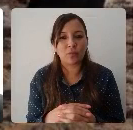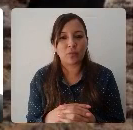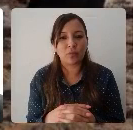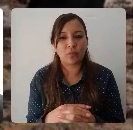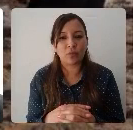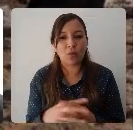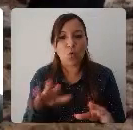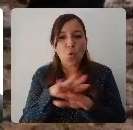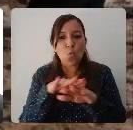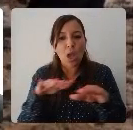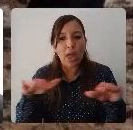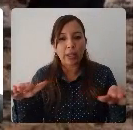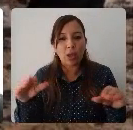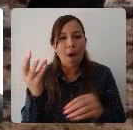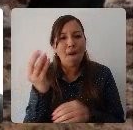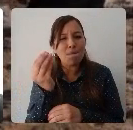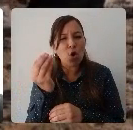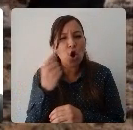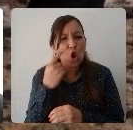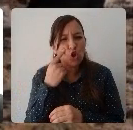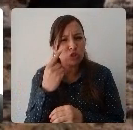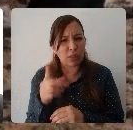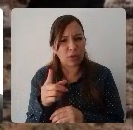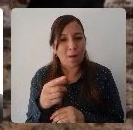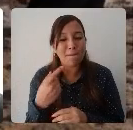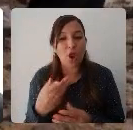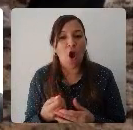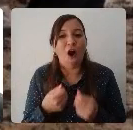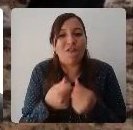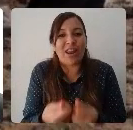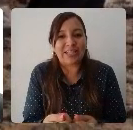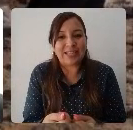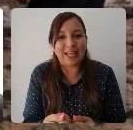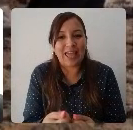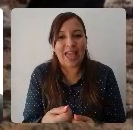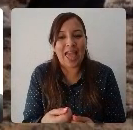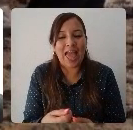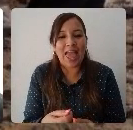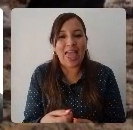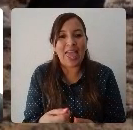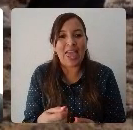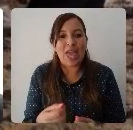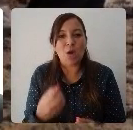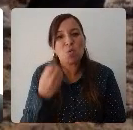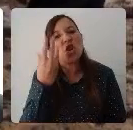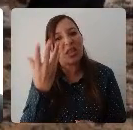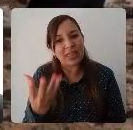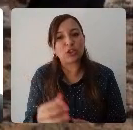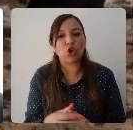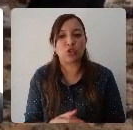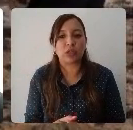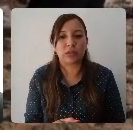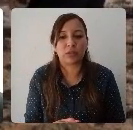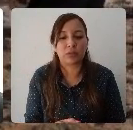un territorio muy poco explorado, pero que ofrece una serie de actividades muy, muy interesantes, que estamos hablando de